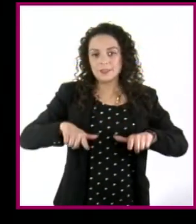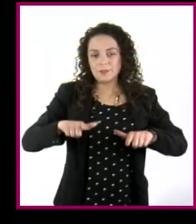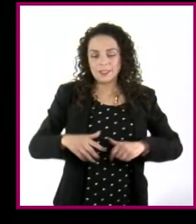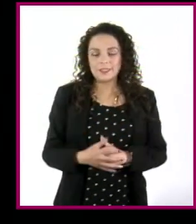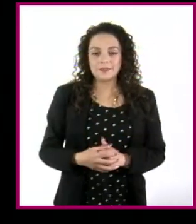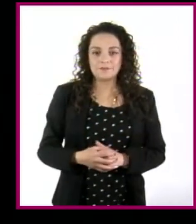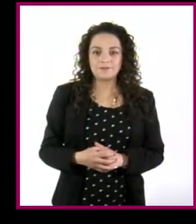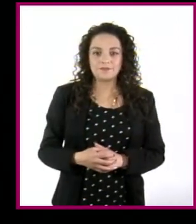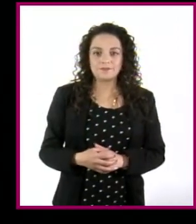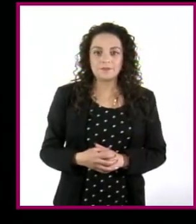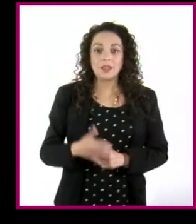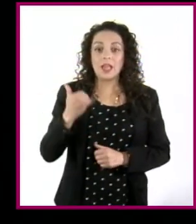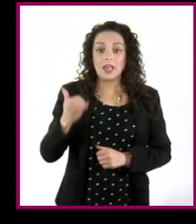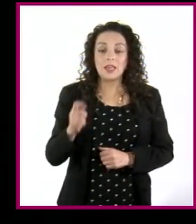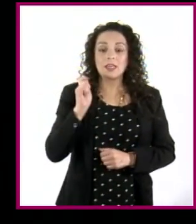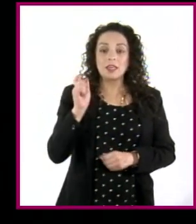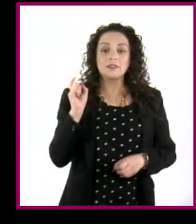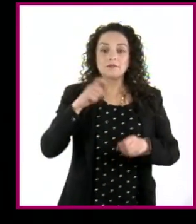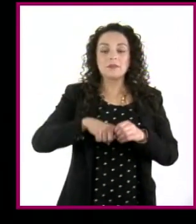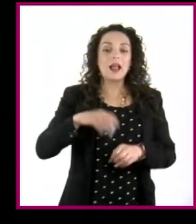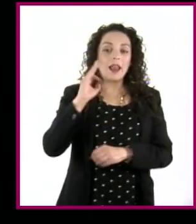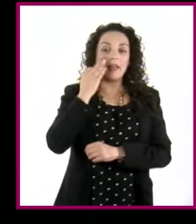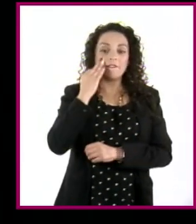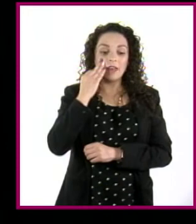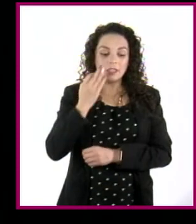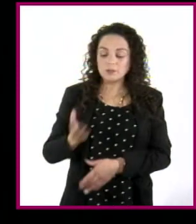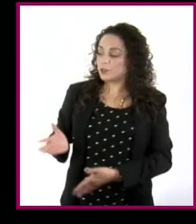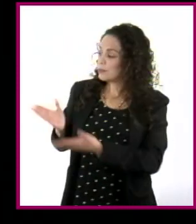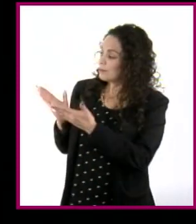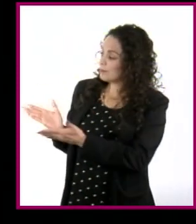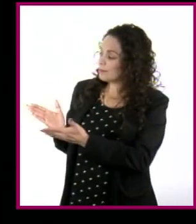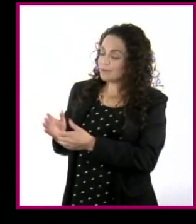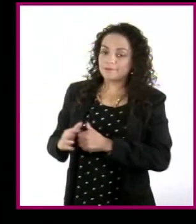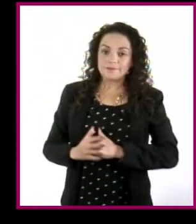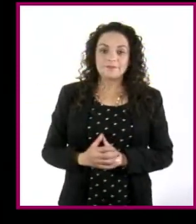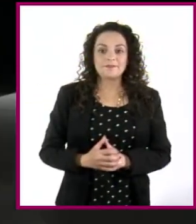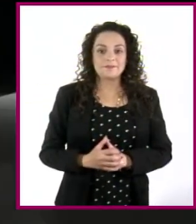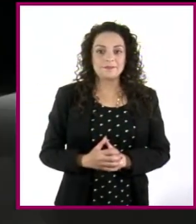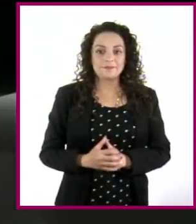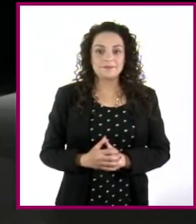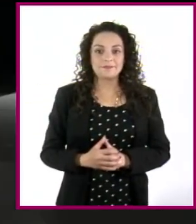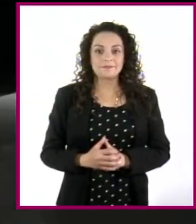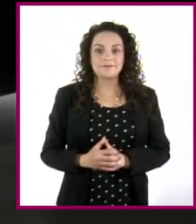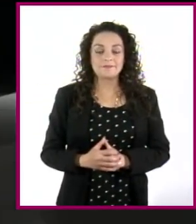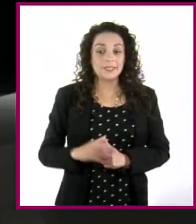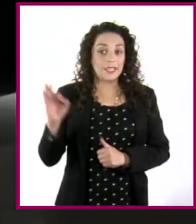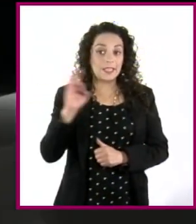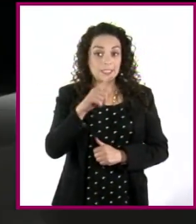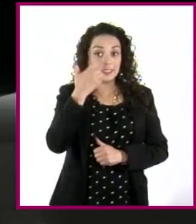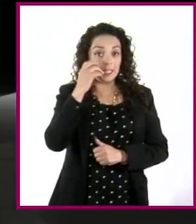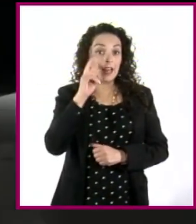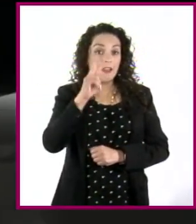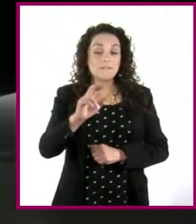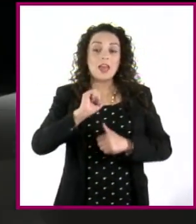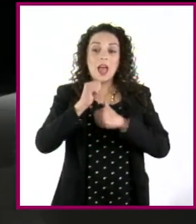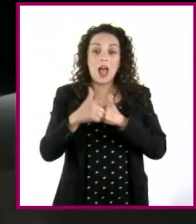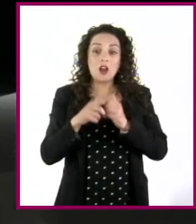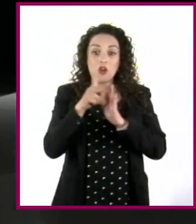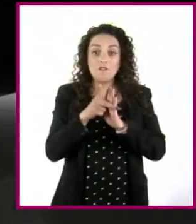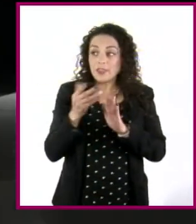jovenesencasa.cef.gov.mx y unirte a nuestra comunidad de Facebook buscando Jóvenes en Casa. Si quieres ver algún programa